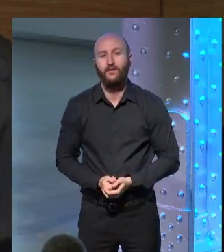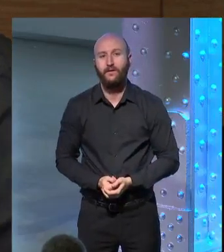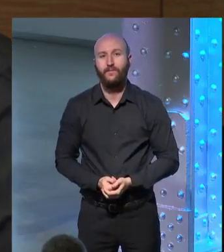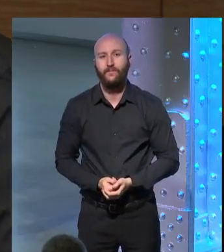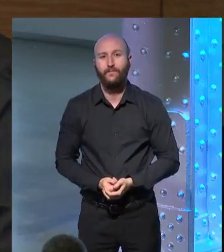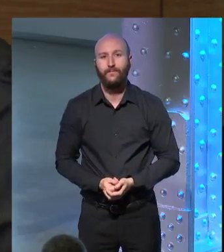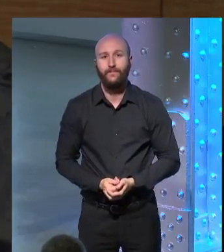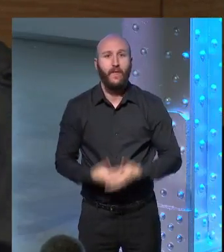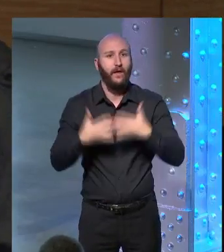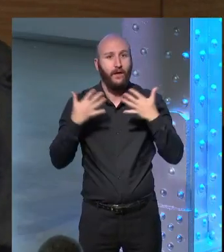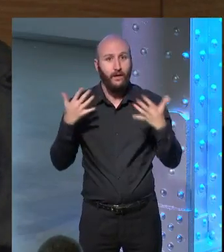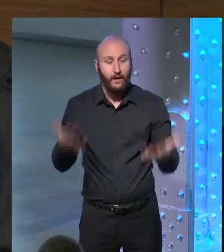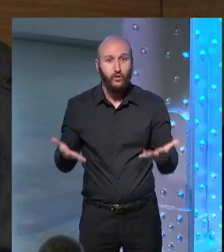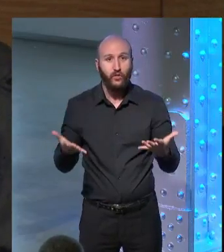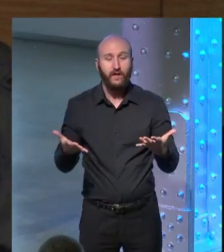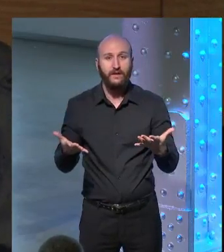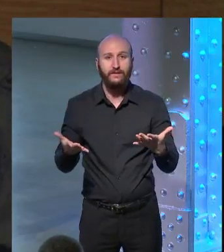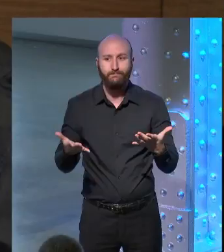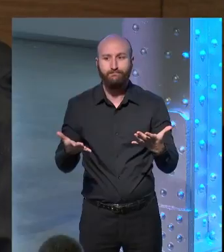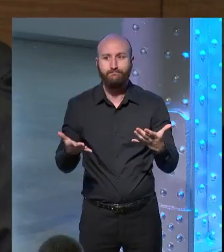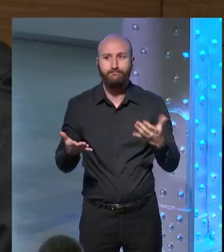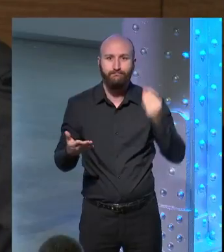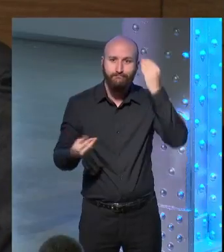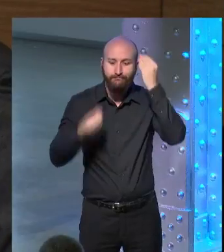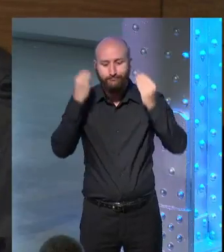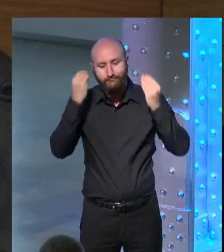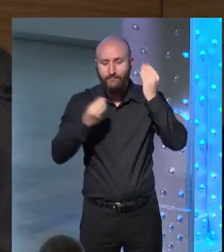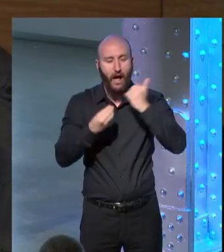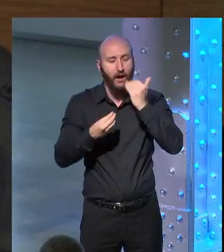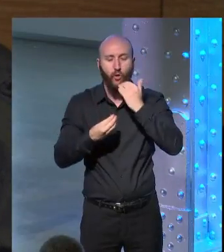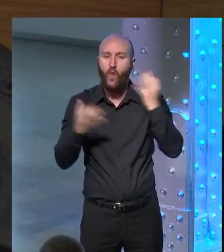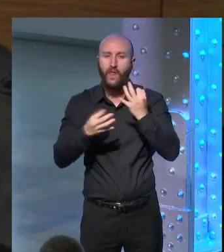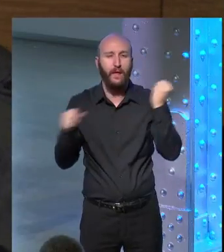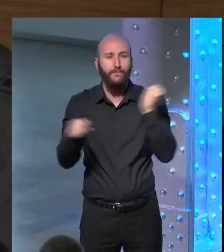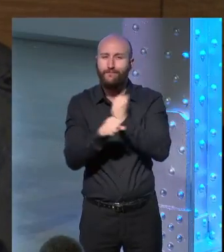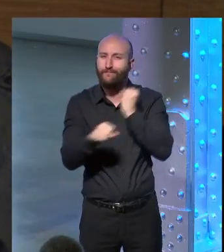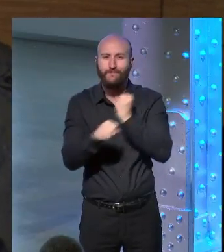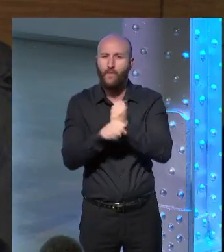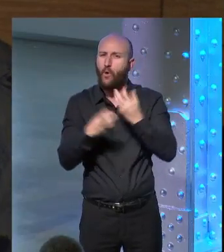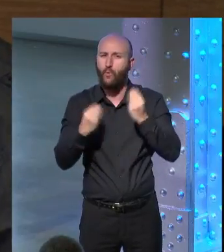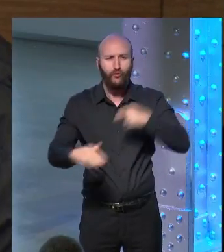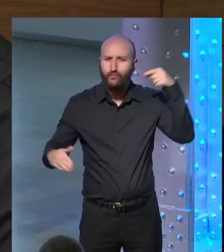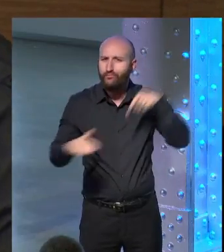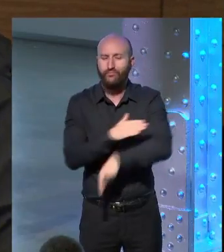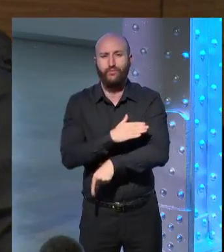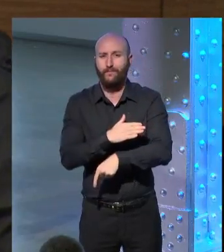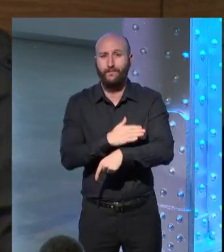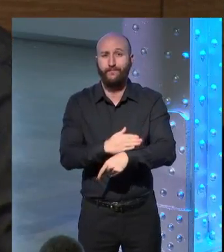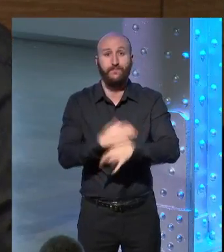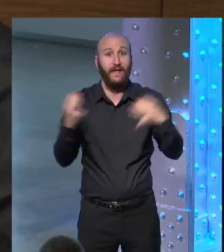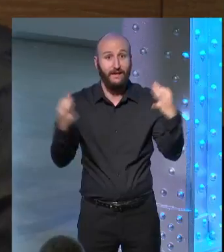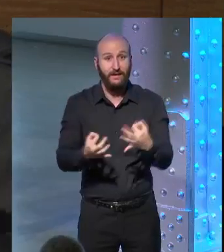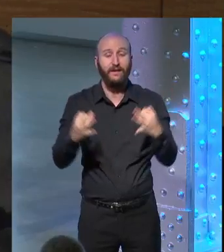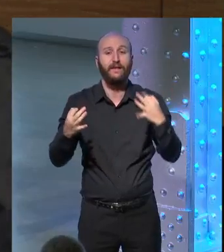Entonces era algo que me parece que es algo que tenemos que trabajar muchísimo, que es en que el